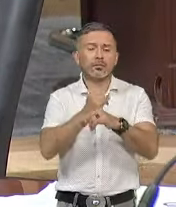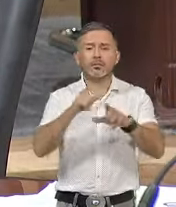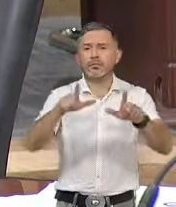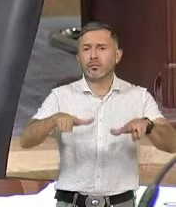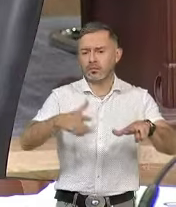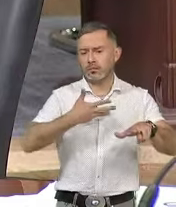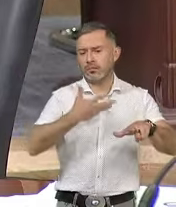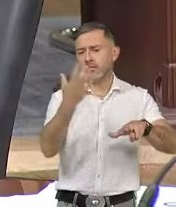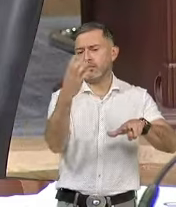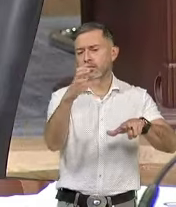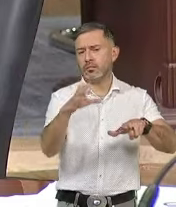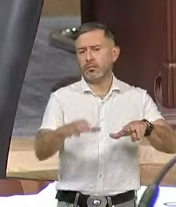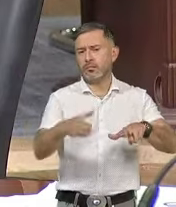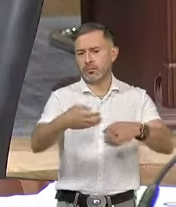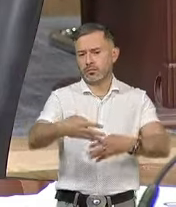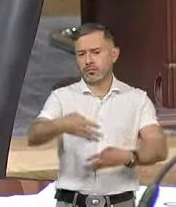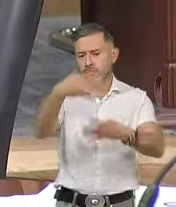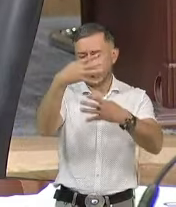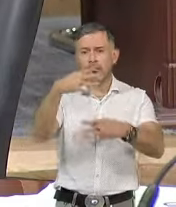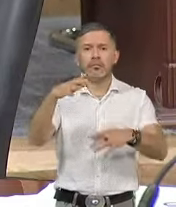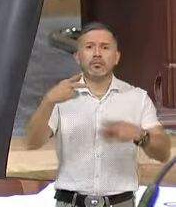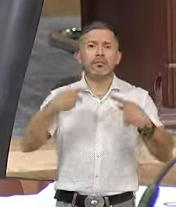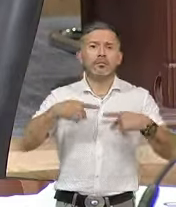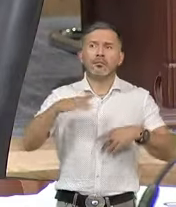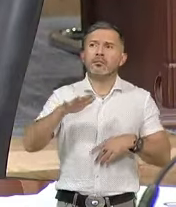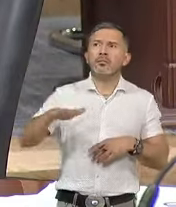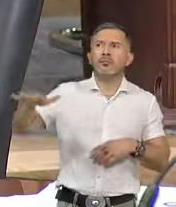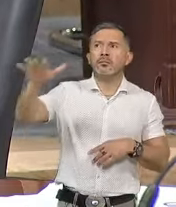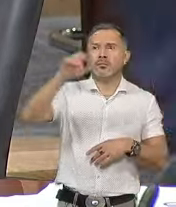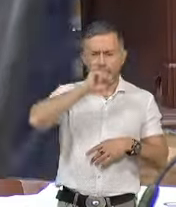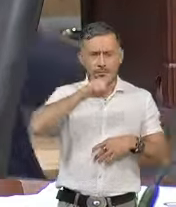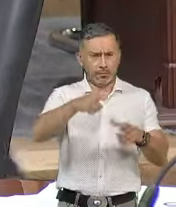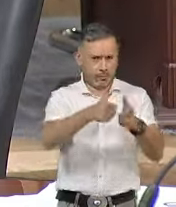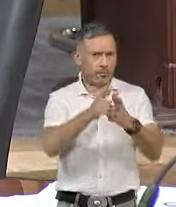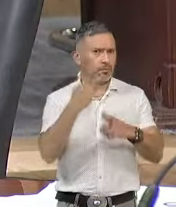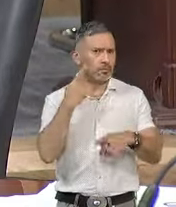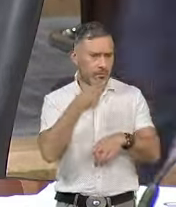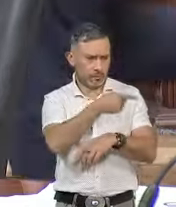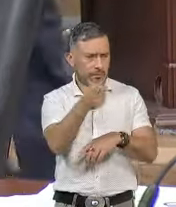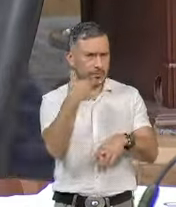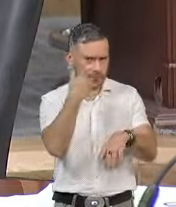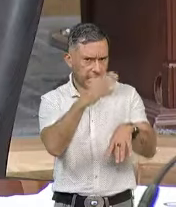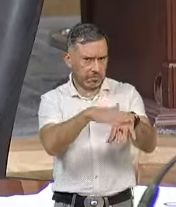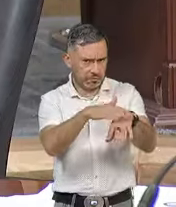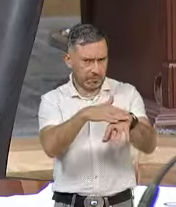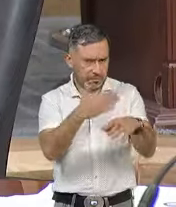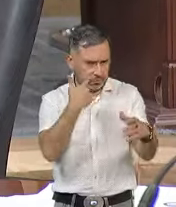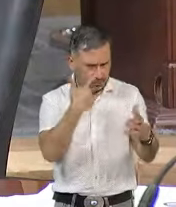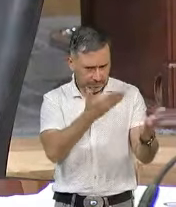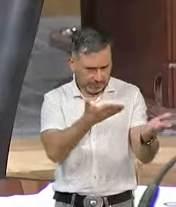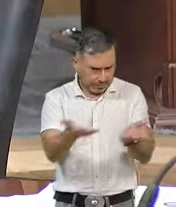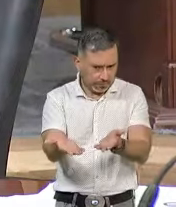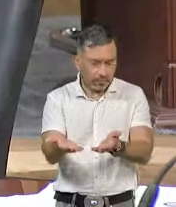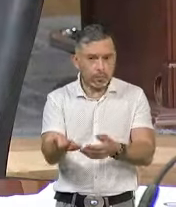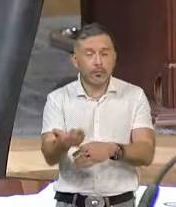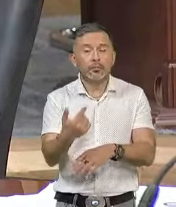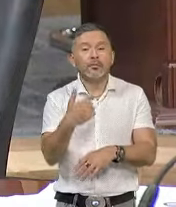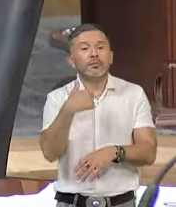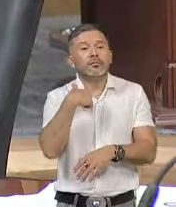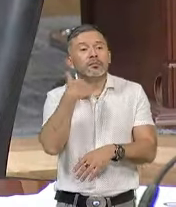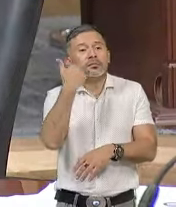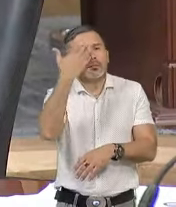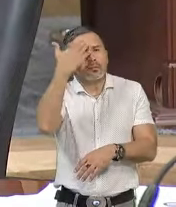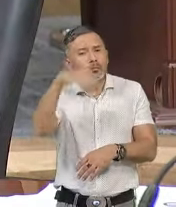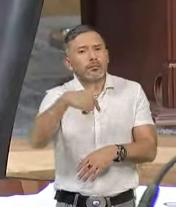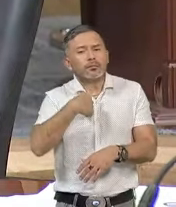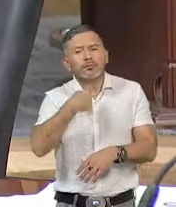invito a las y los ciudadanos por supuesto a los partidos políticos Pues que si quieren eh ver cuál fue mi intervención